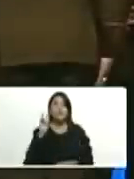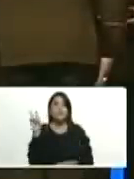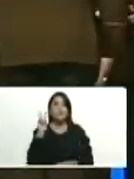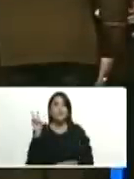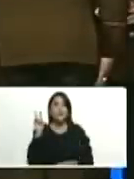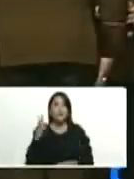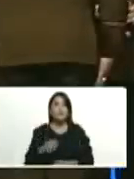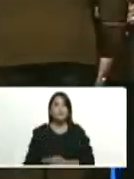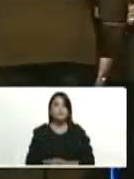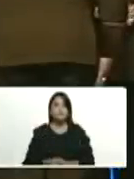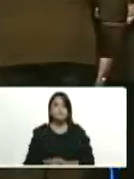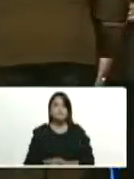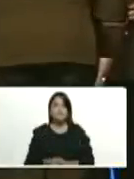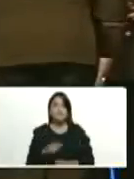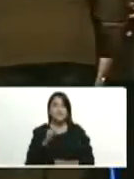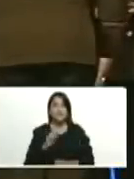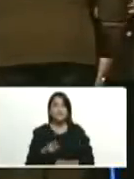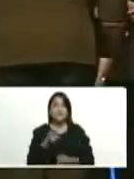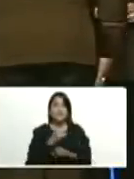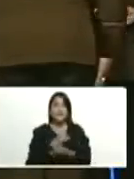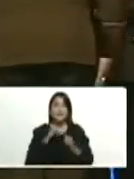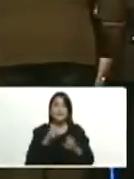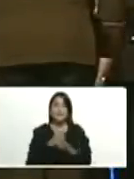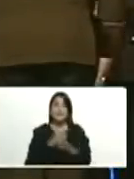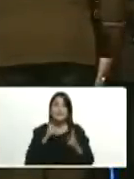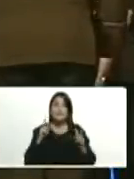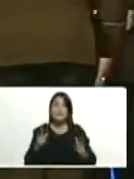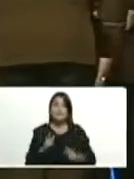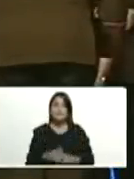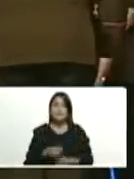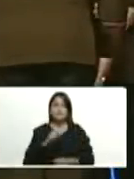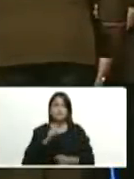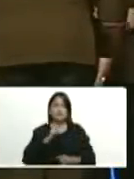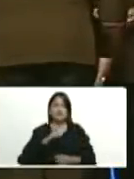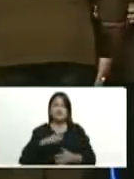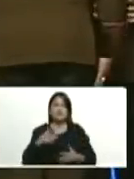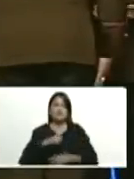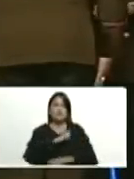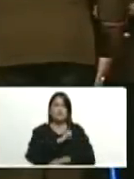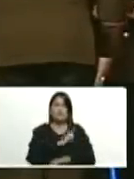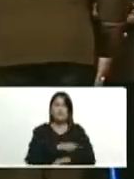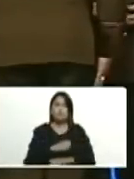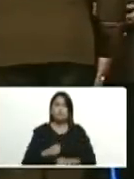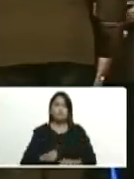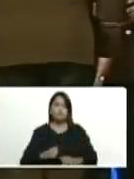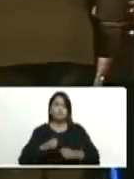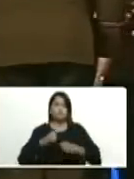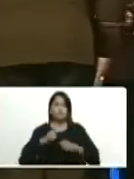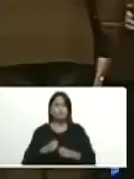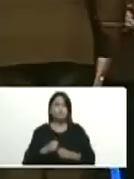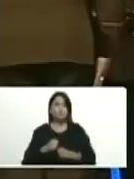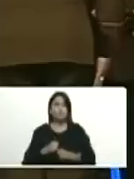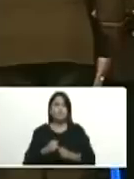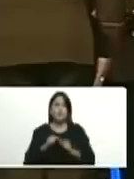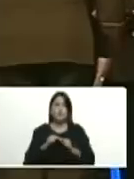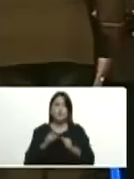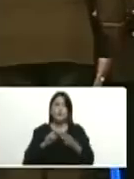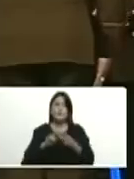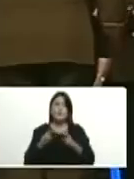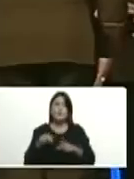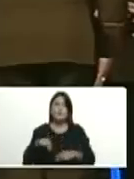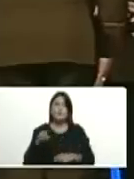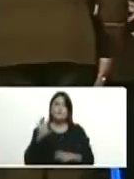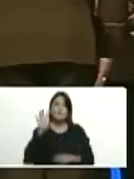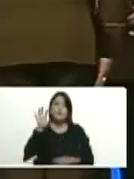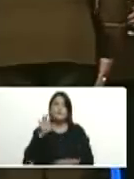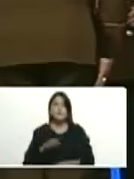defensa de la soberanía. Lo reiteraba, se necesita coraje, valor y valentía para mantener la paz